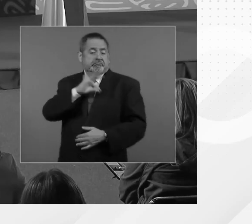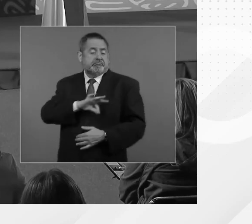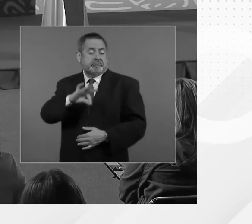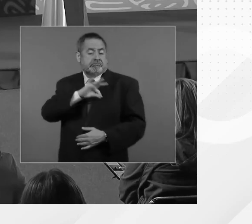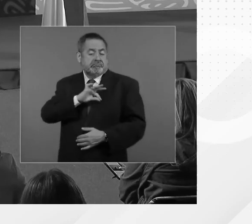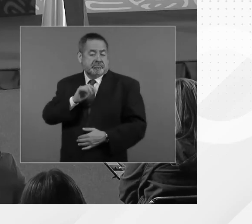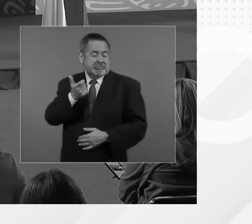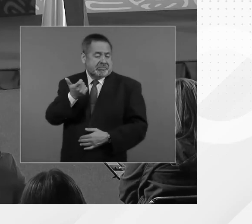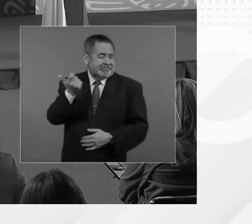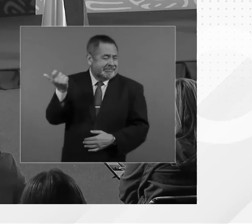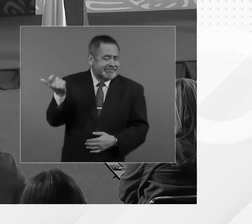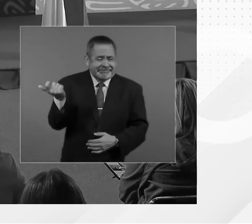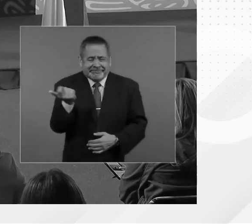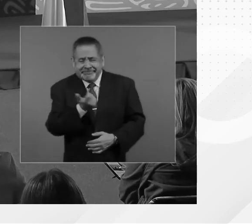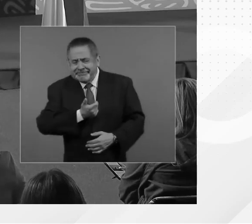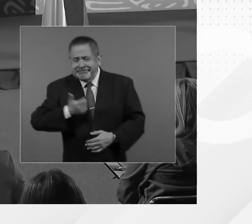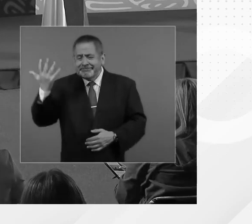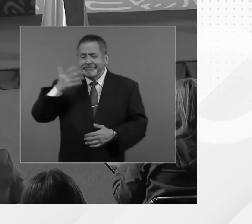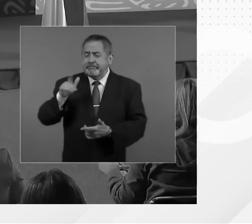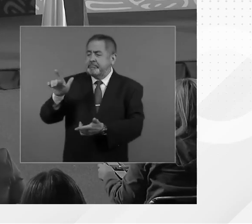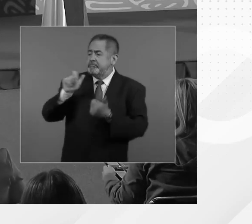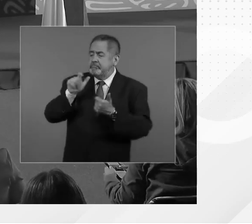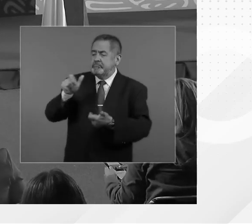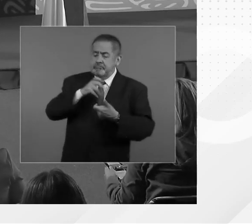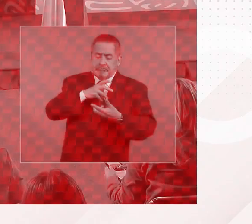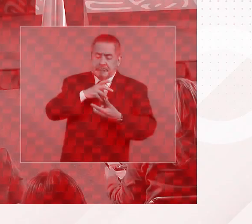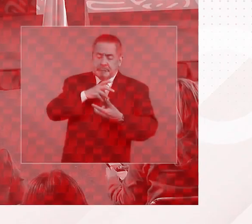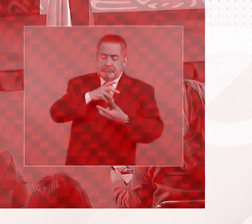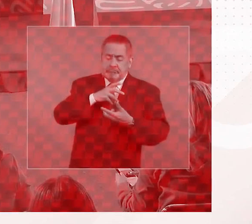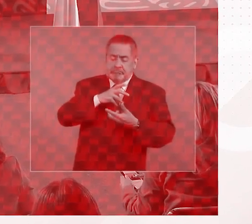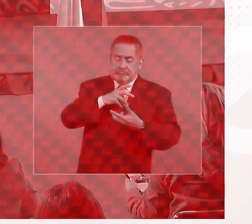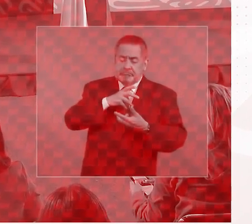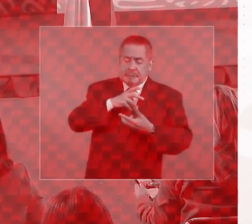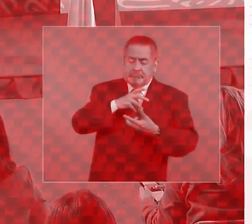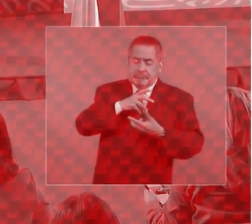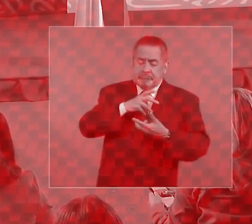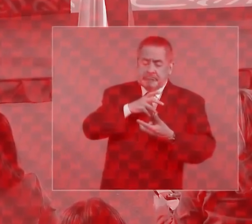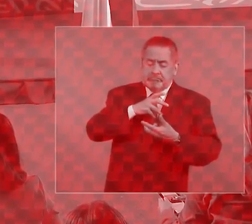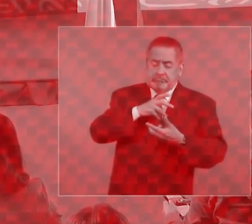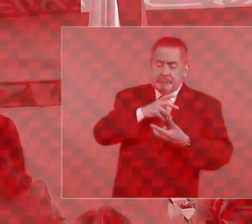comisiones elevadísimas por el manejo del dinero.